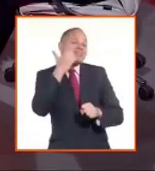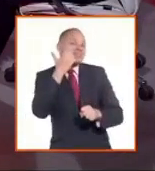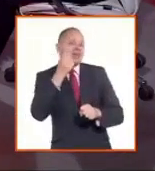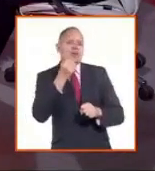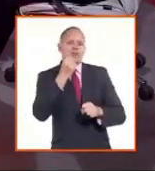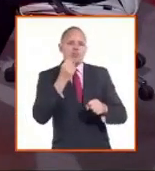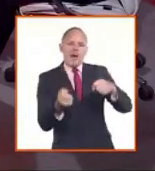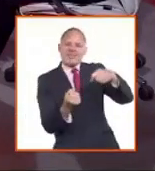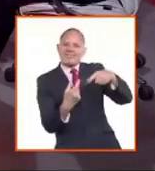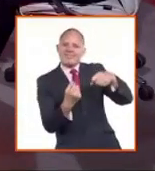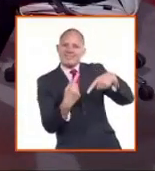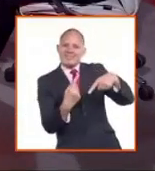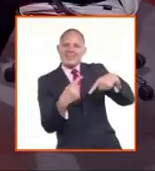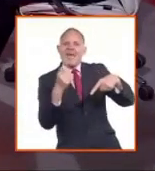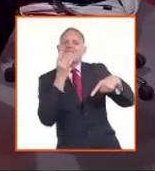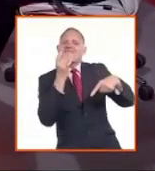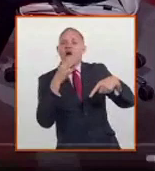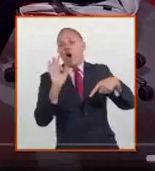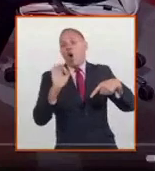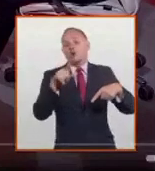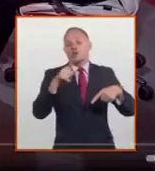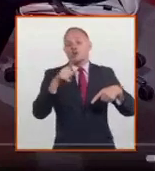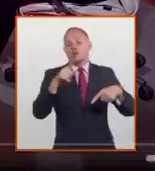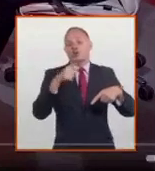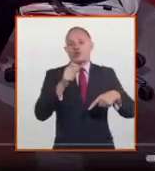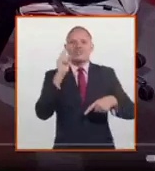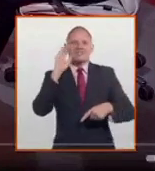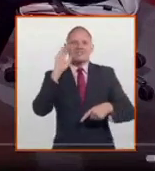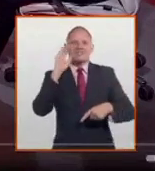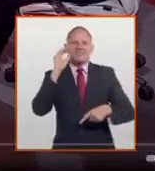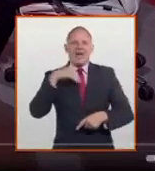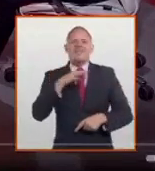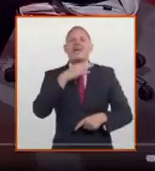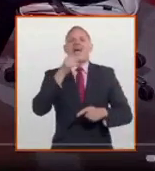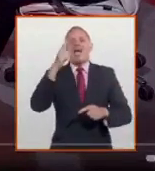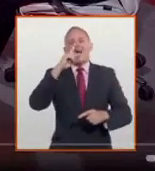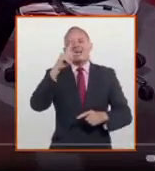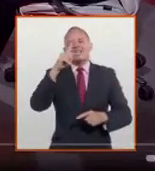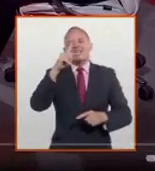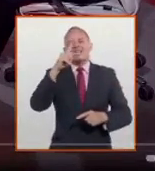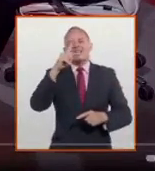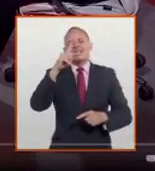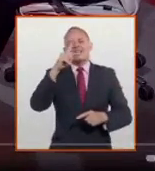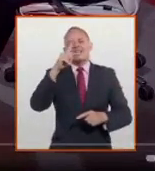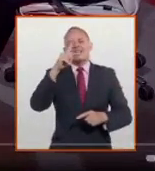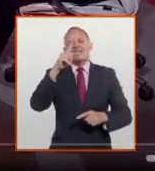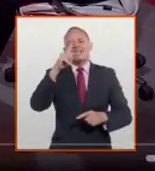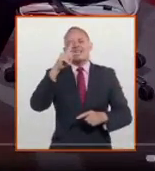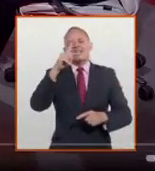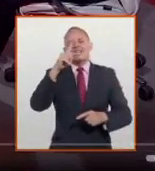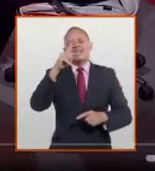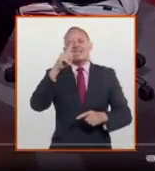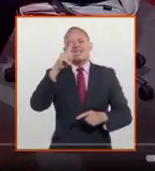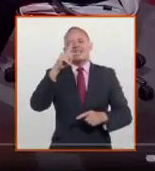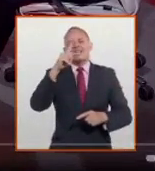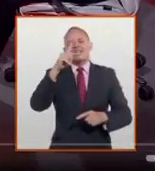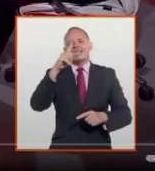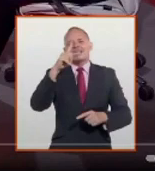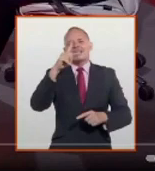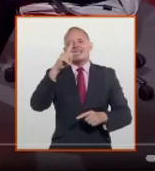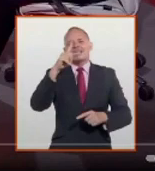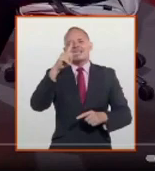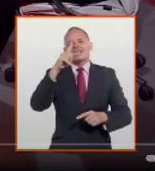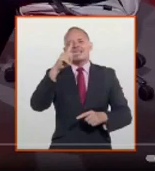billete si lo hace con otros que no se va a ganar más esa es la idea claro porque el billete electrónico